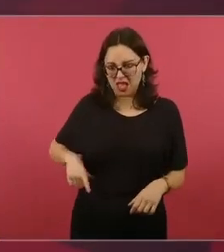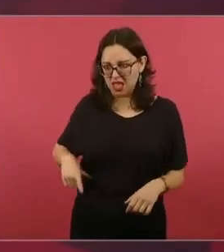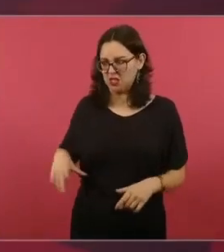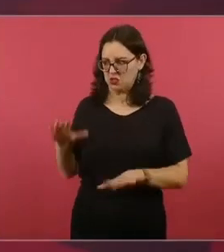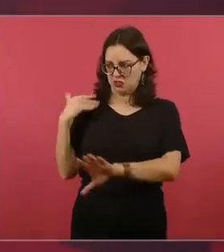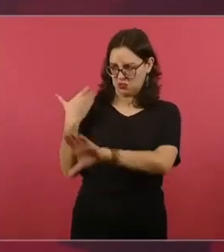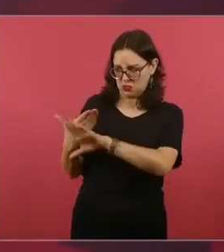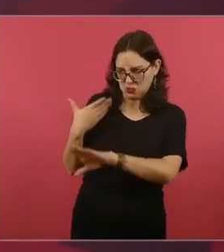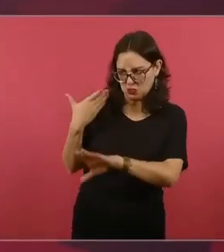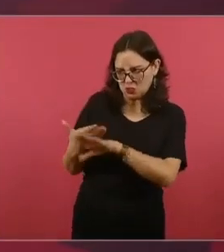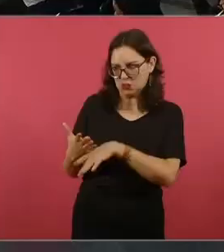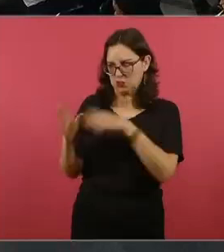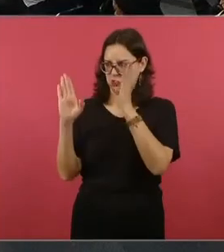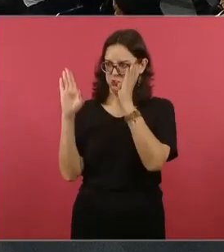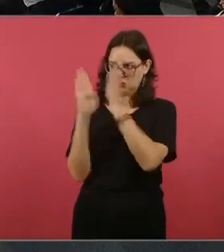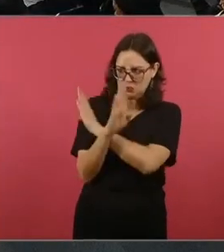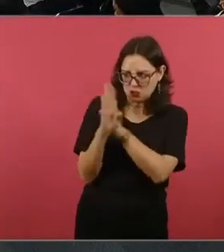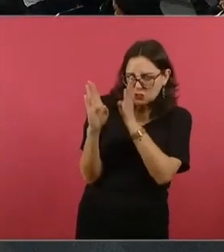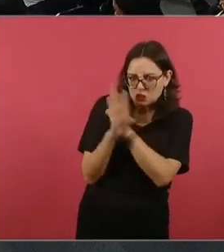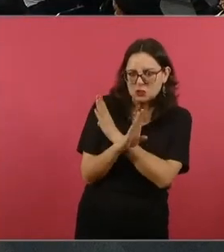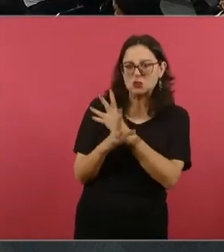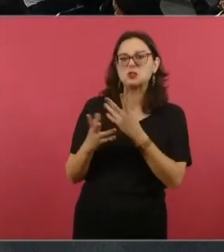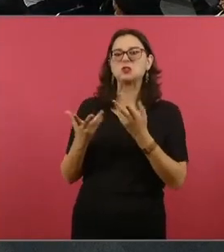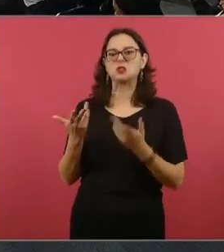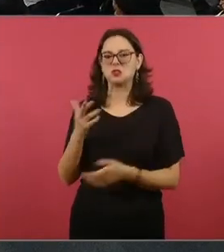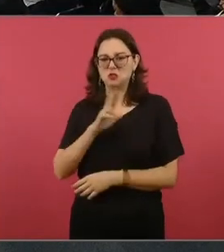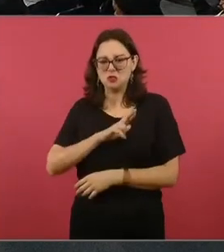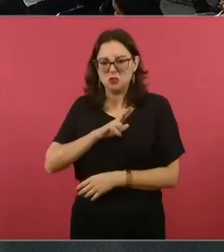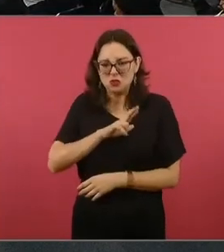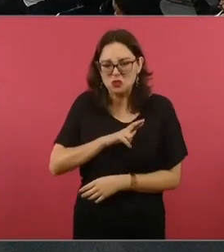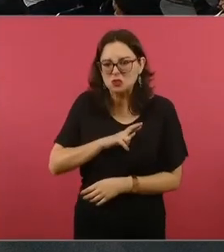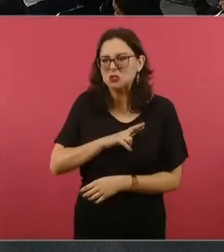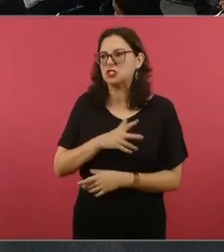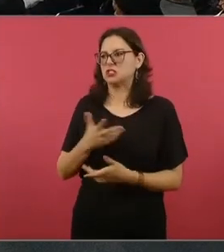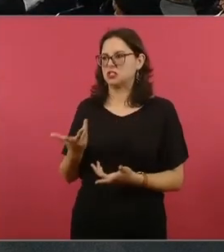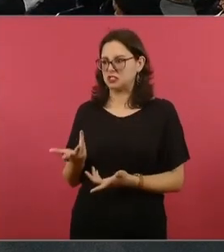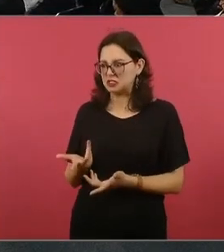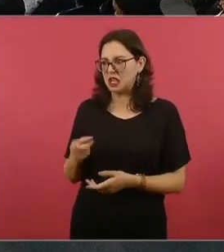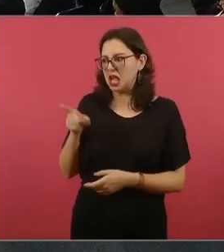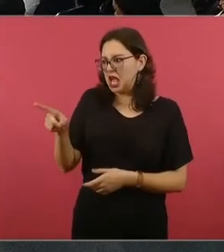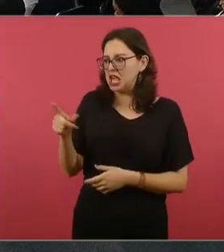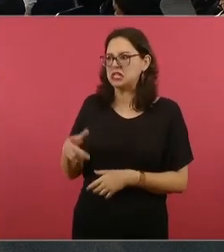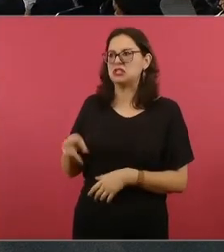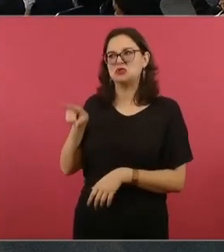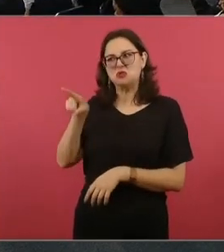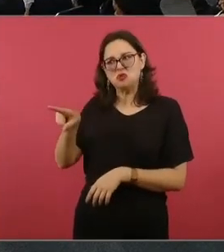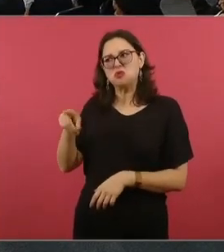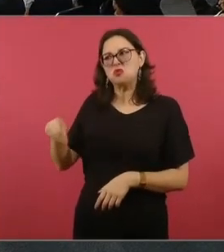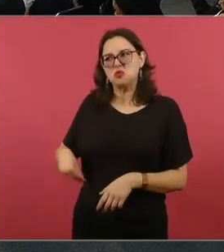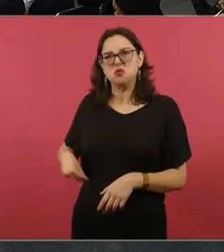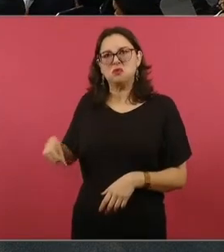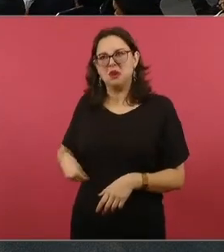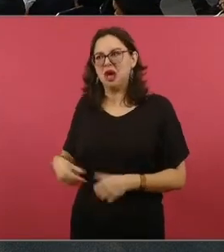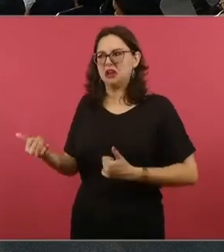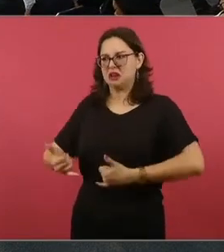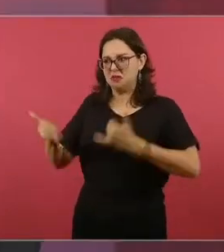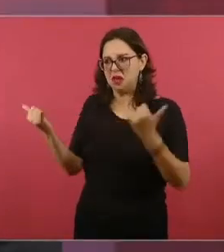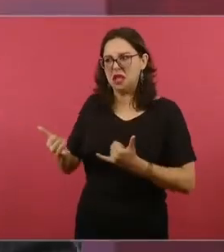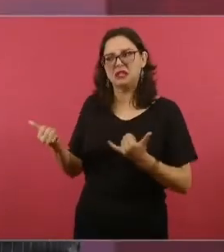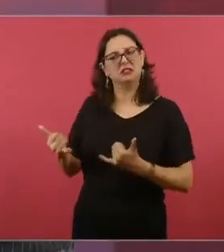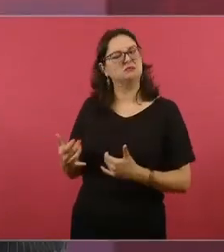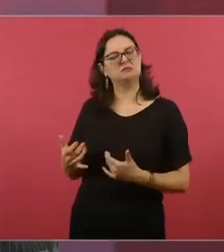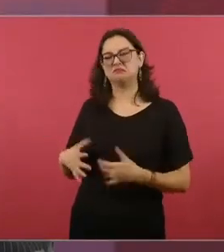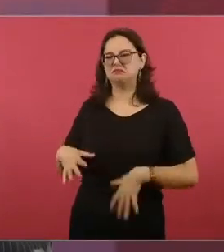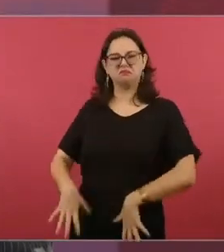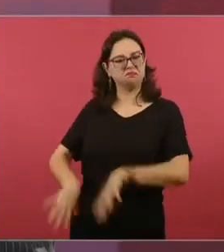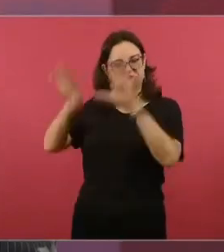espiaban, lo perseguían, lo llamaban alborotador del pueblo y lo crucificaron.